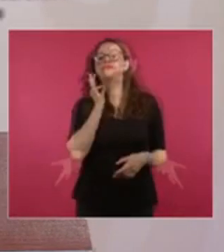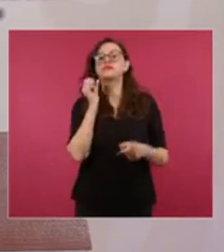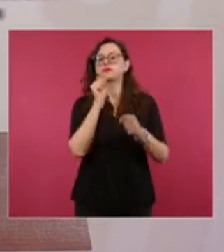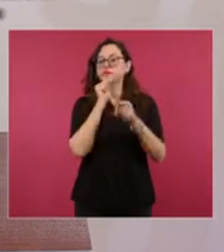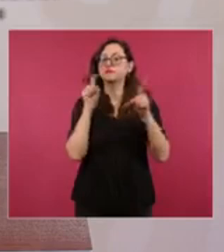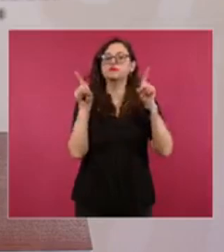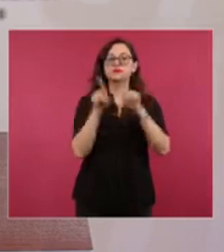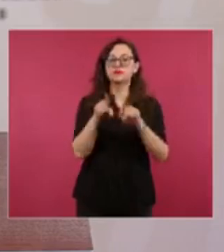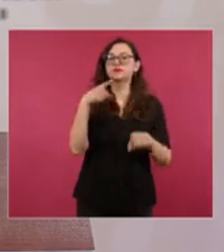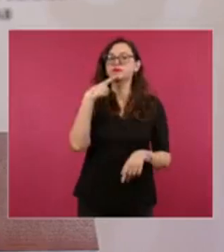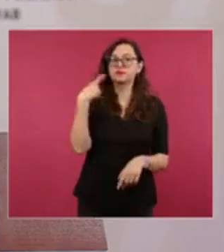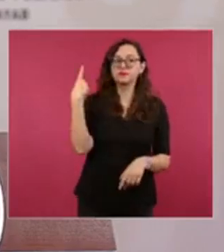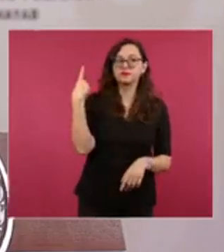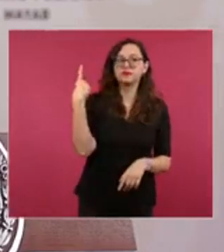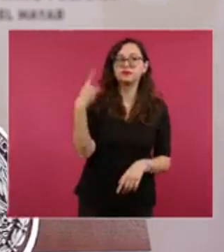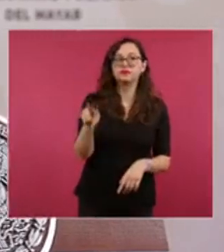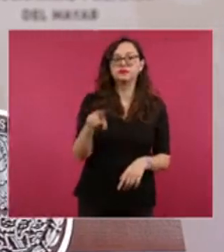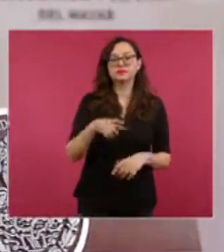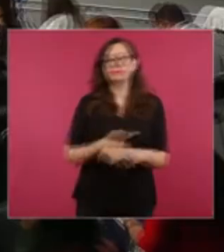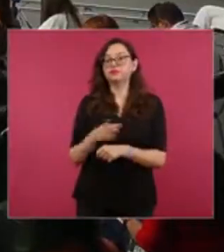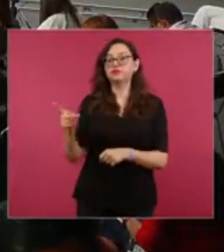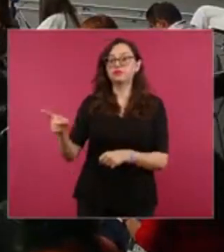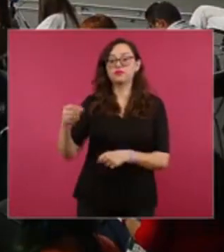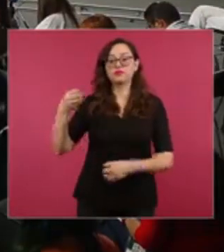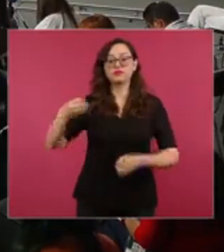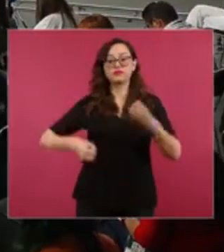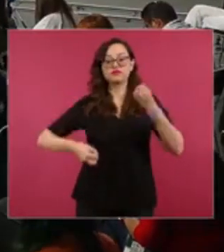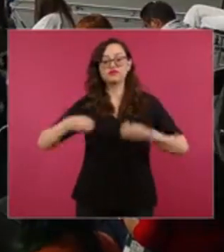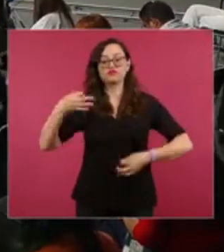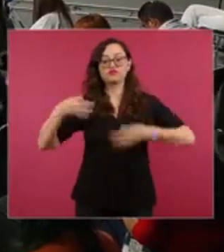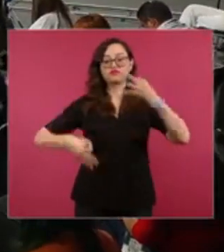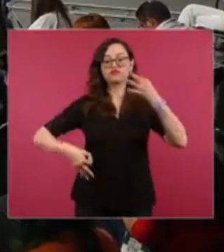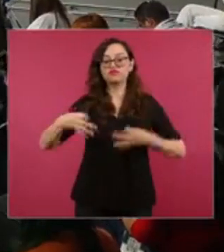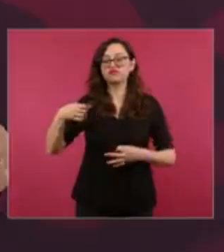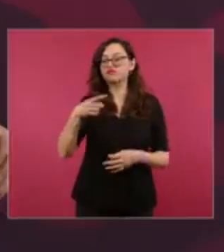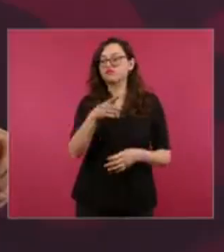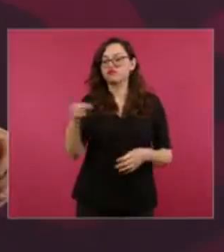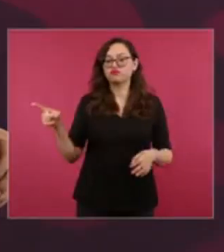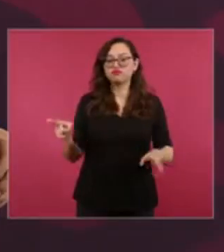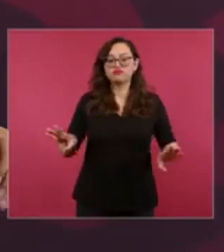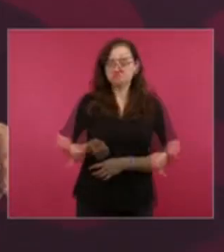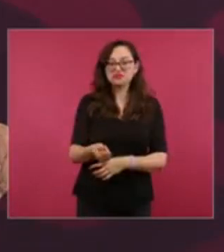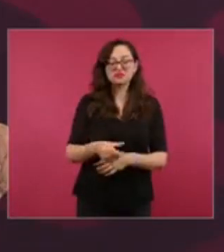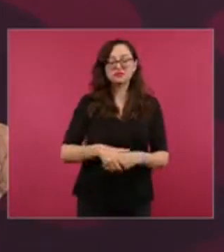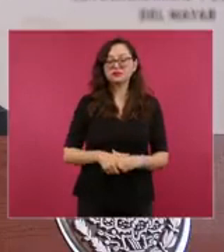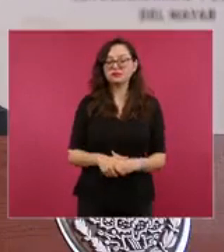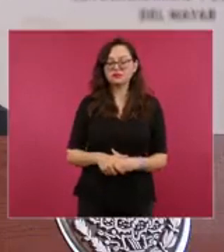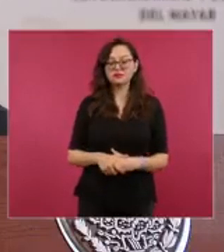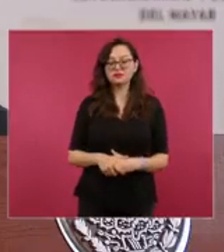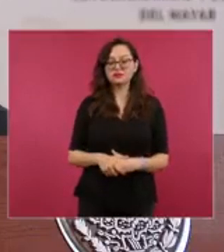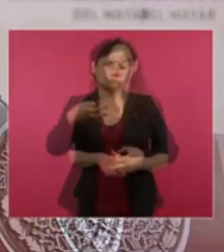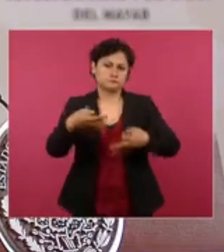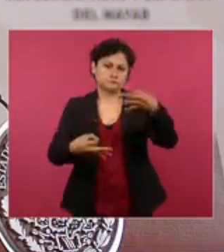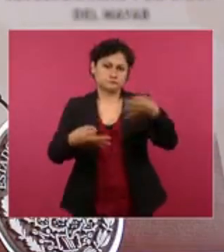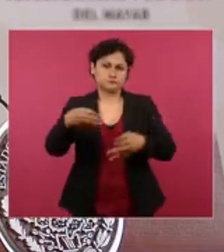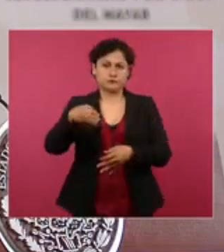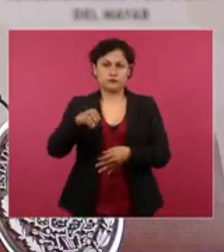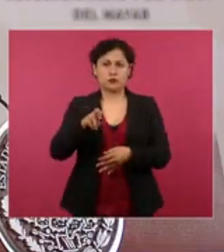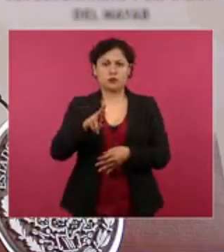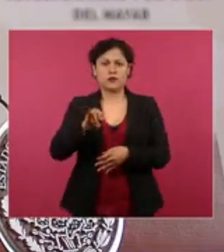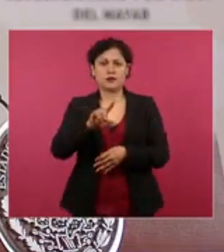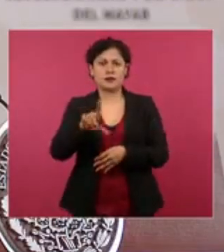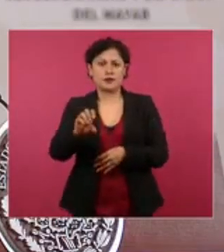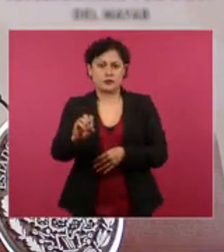propio, pero hay una actitud del Poder Judicial tendenciosa. Esto